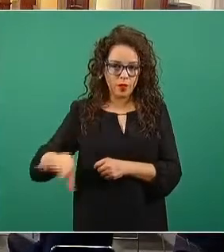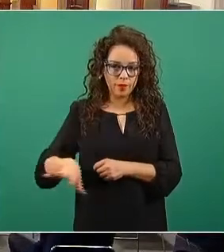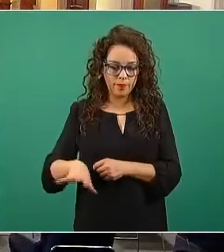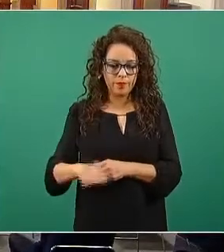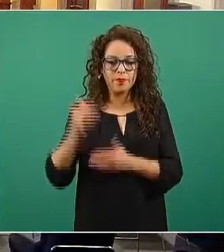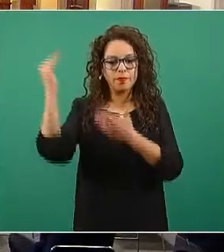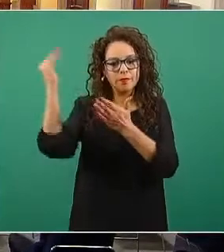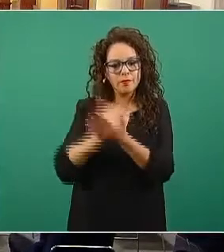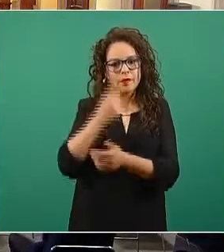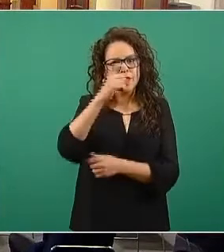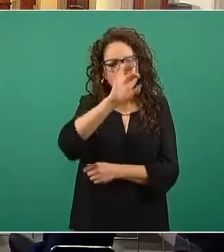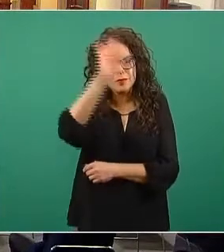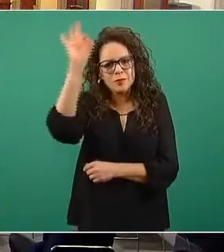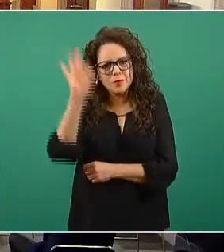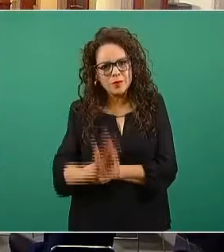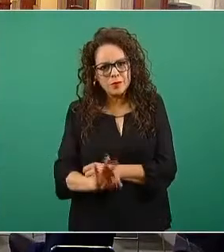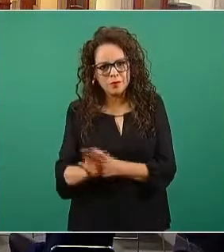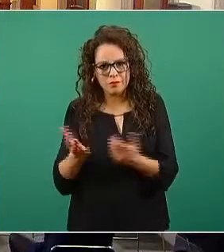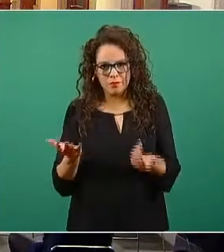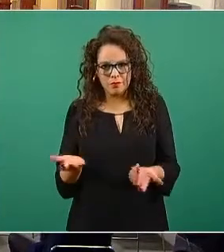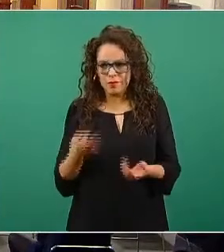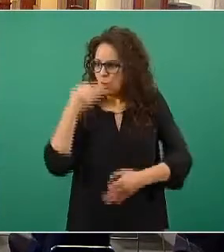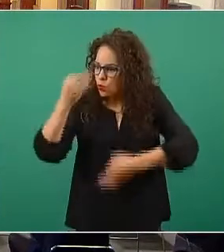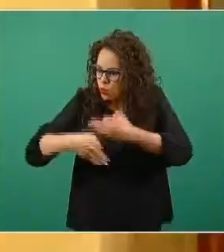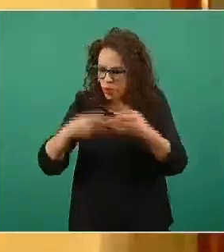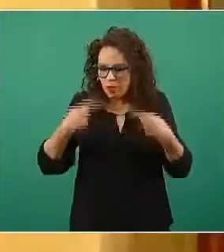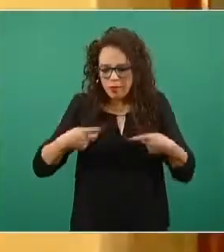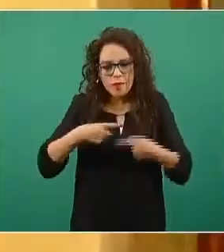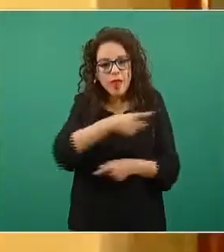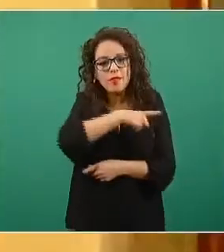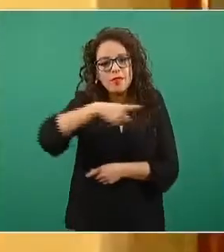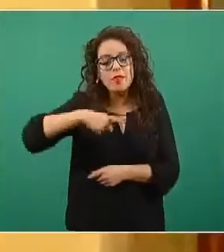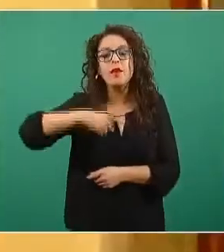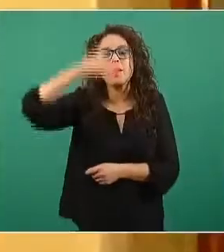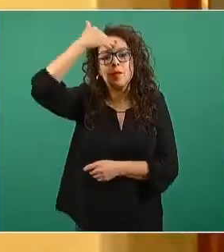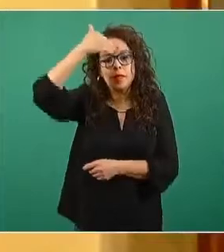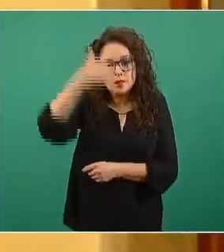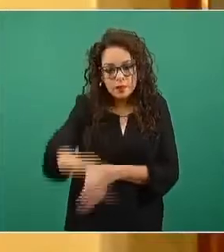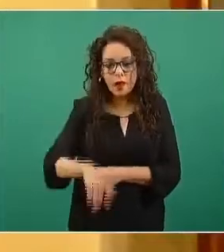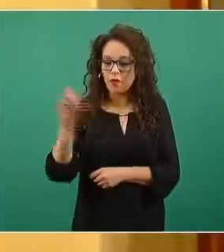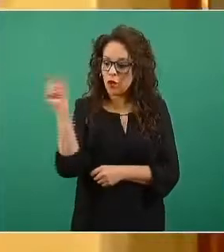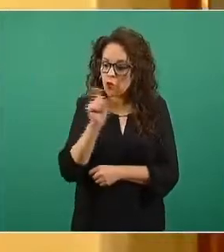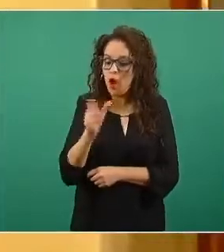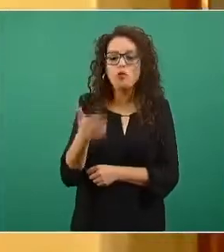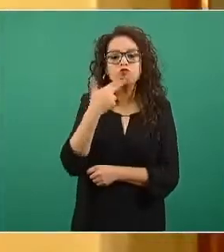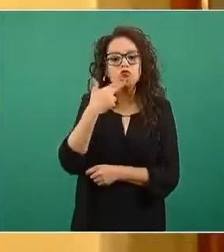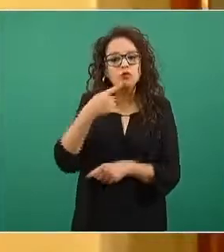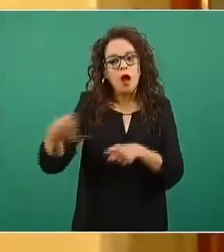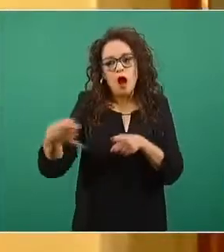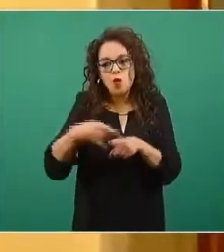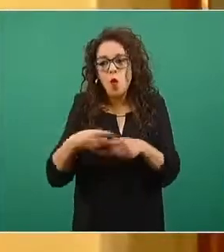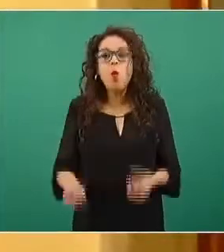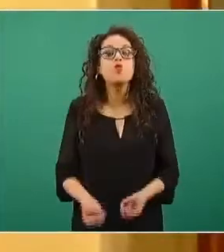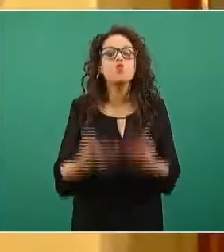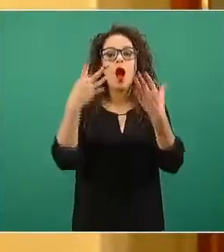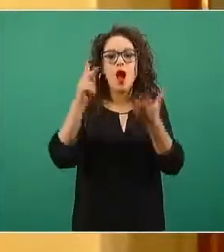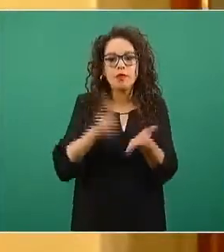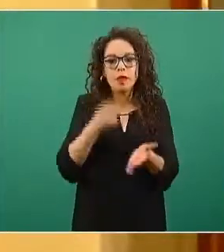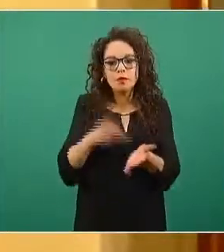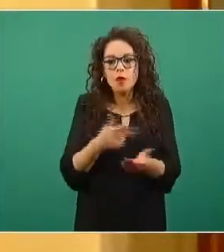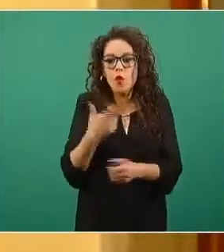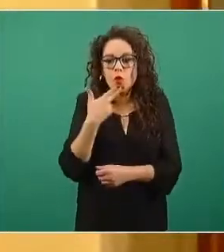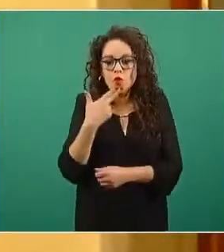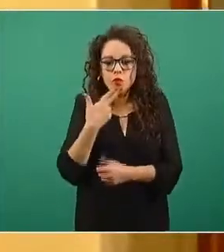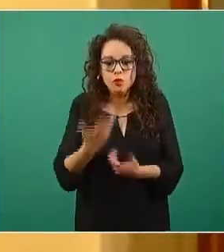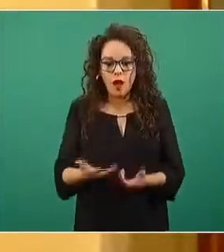Esto debería de ser, todas las personas deberían de saber cuándo utilizar el condón, cuántas veces se usa, y